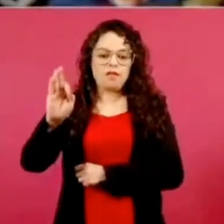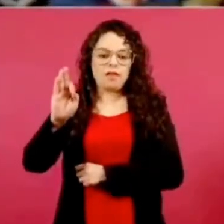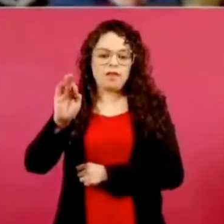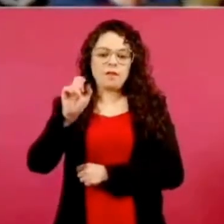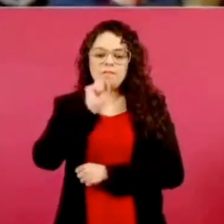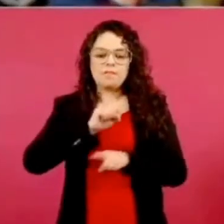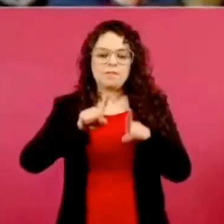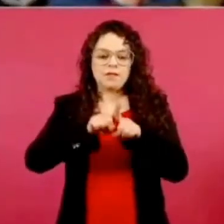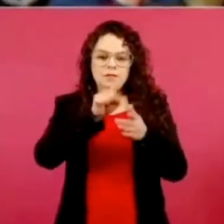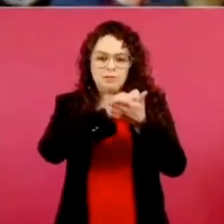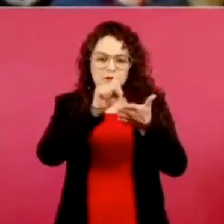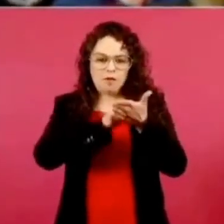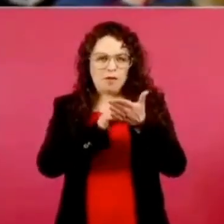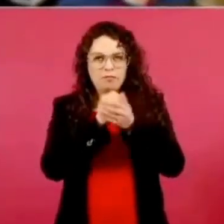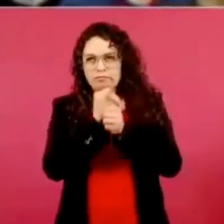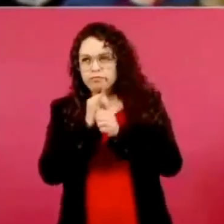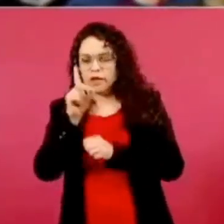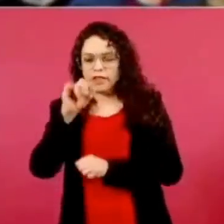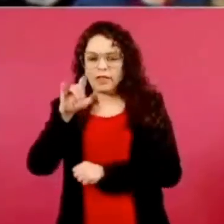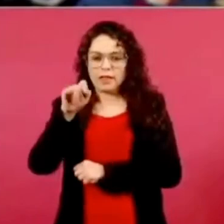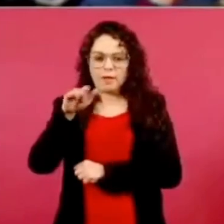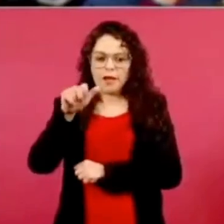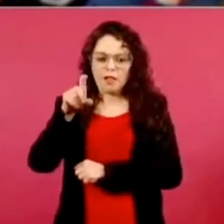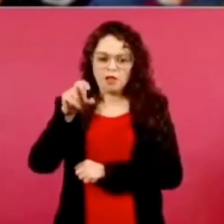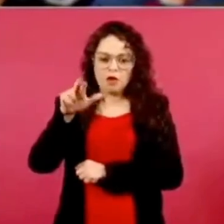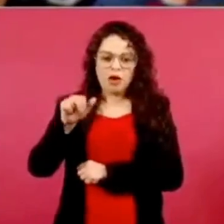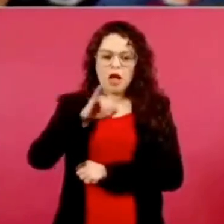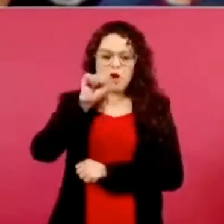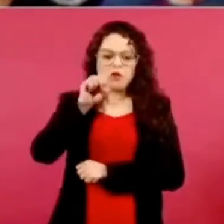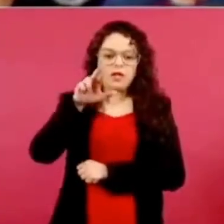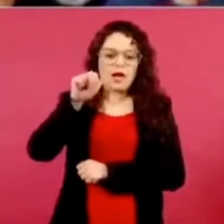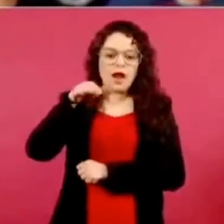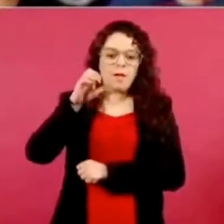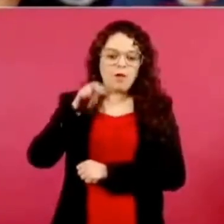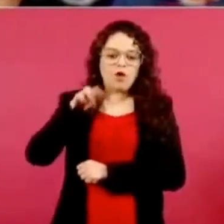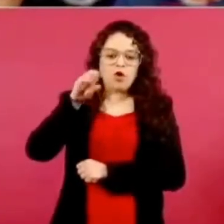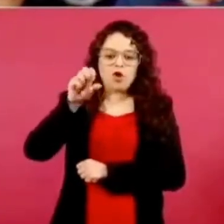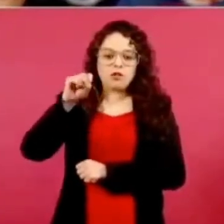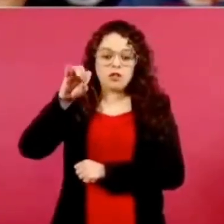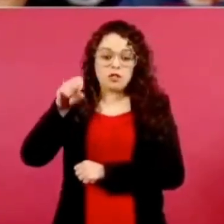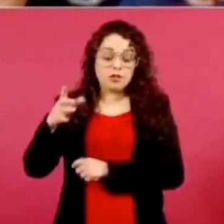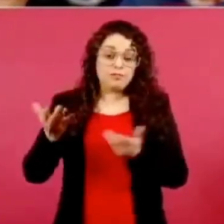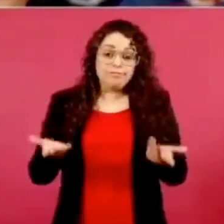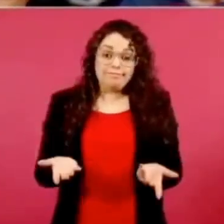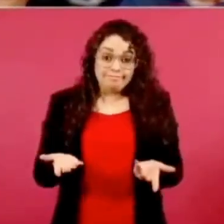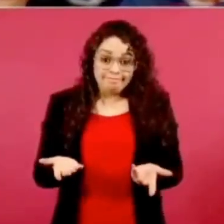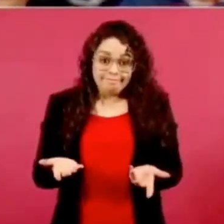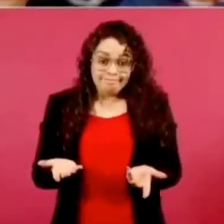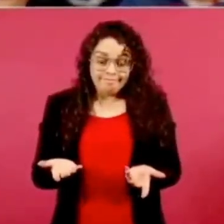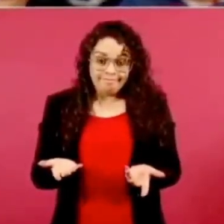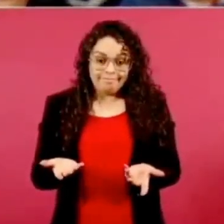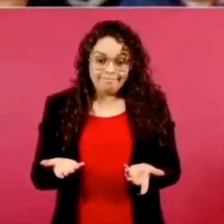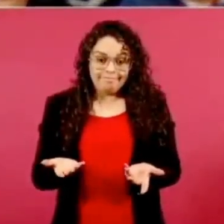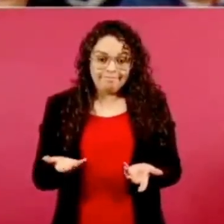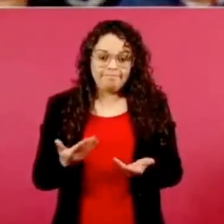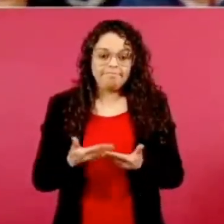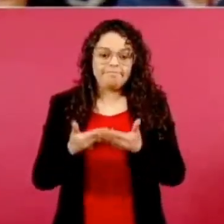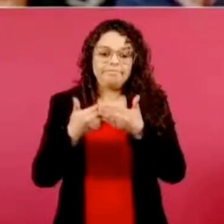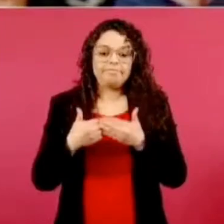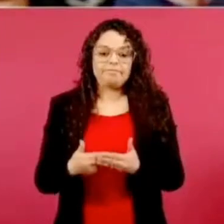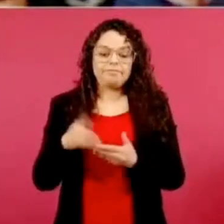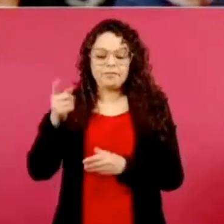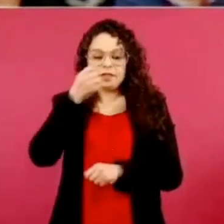recomendación de un ministro en retiro, José Ramón Cosío, otra de José Ramón Cosío. Tenemos al secretario de